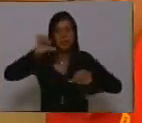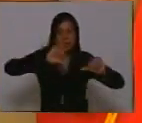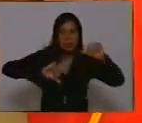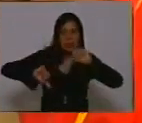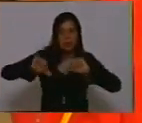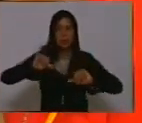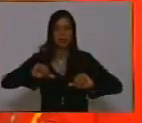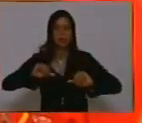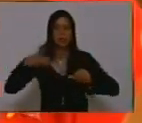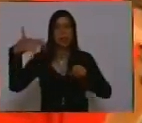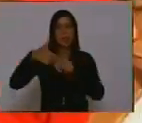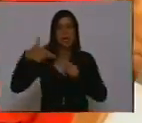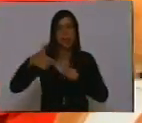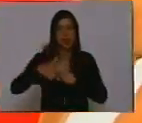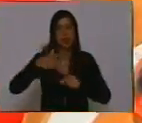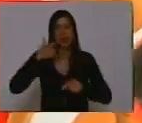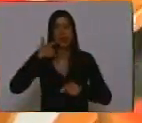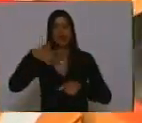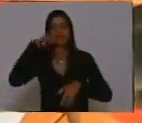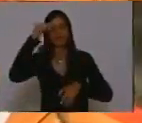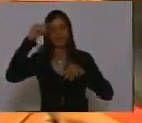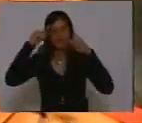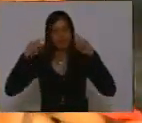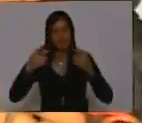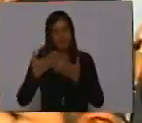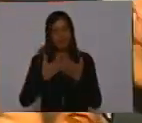petroquímica, en la ingeniería, en la medicina,